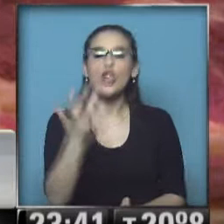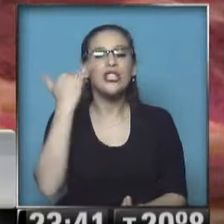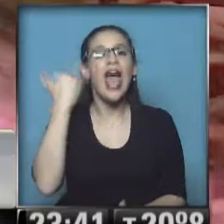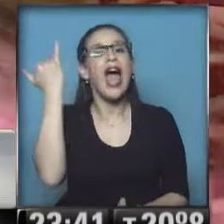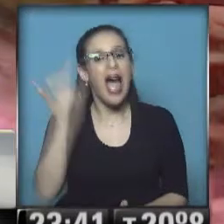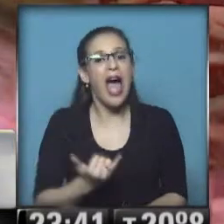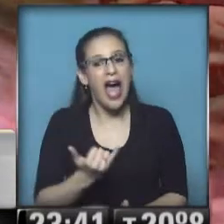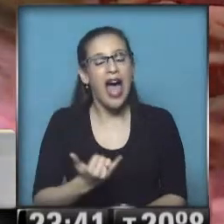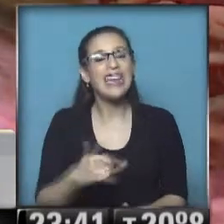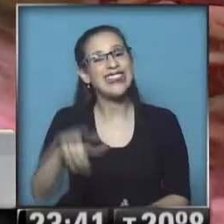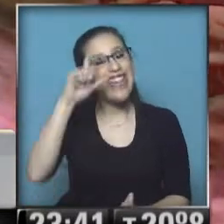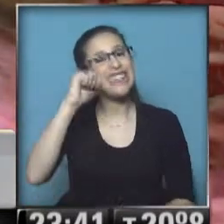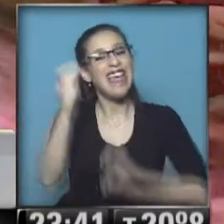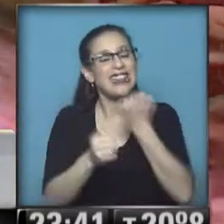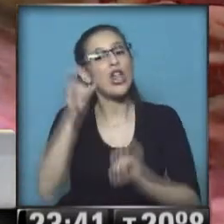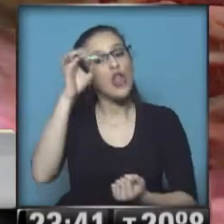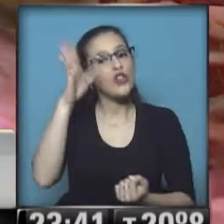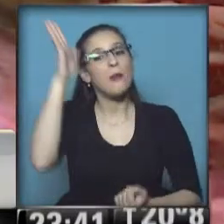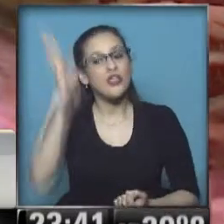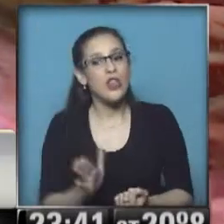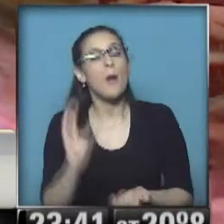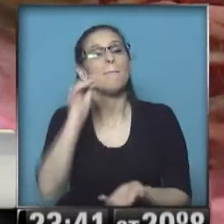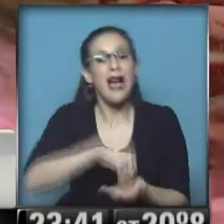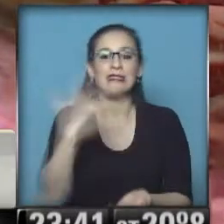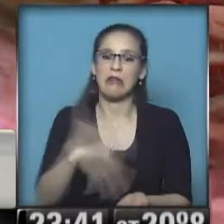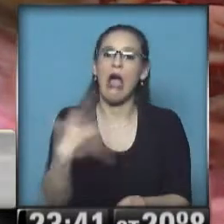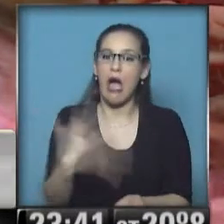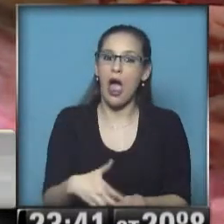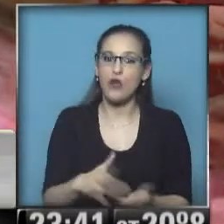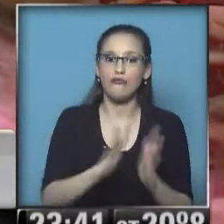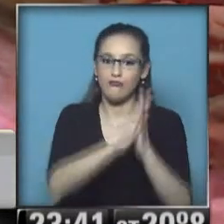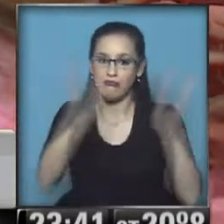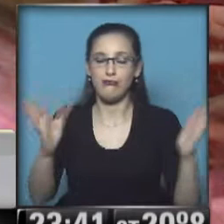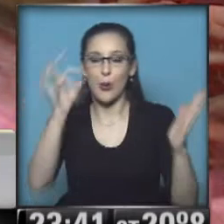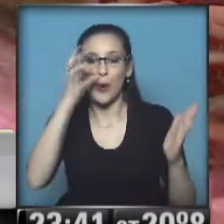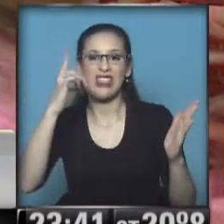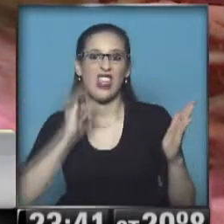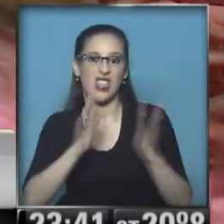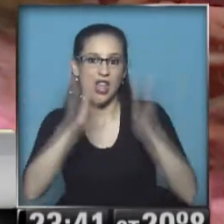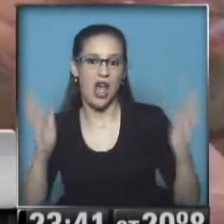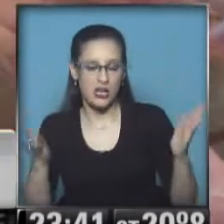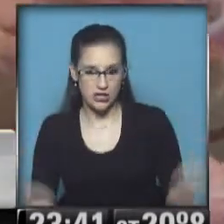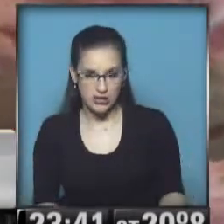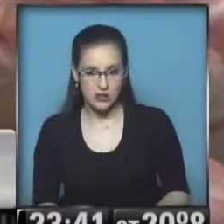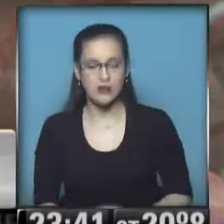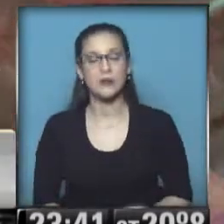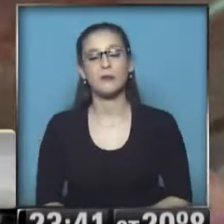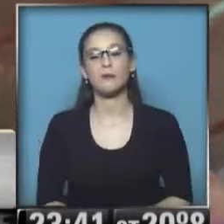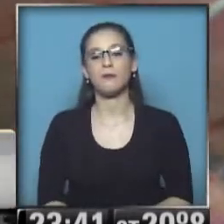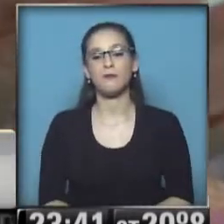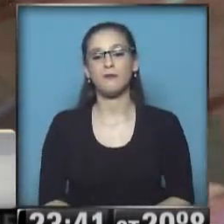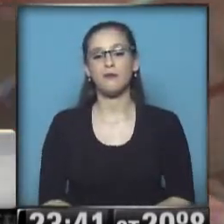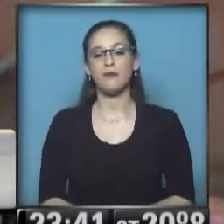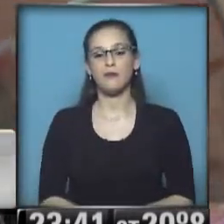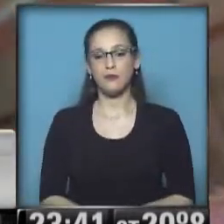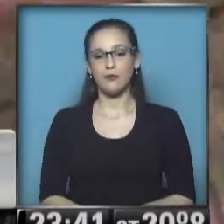incremento de entre el 10 y el 12% en los últimos 20 días. Le apuntó a los consignatarios. O sea que